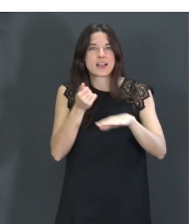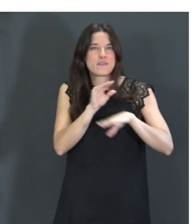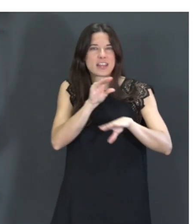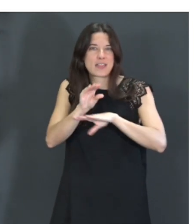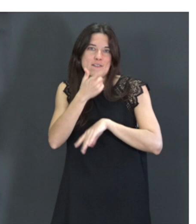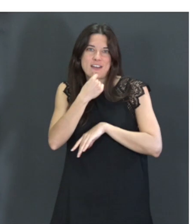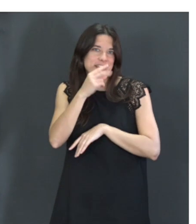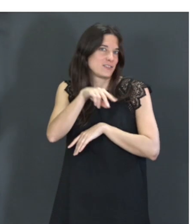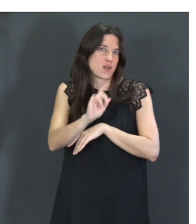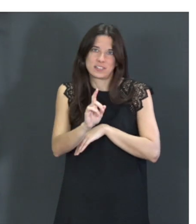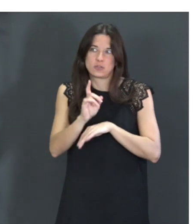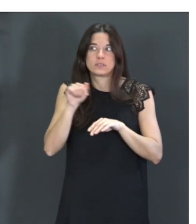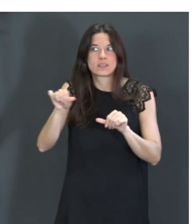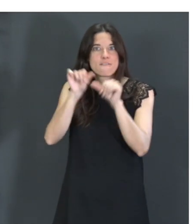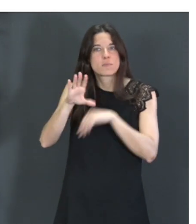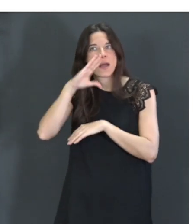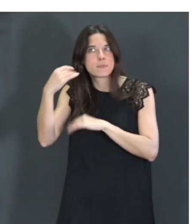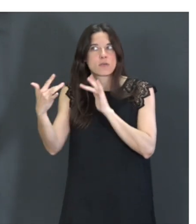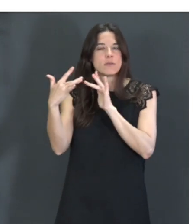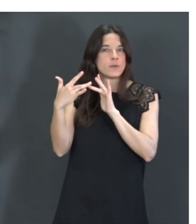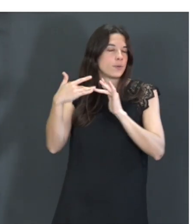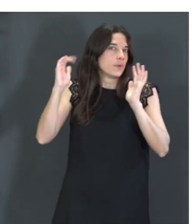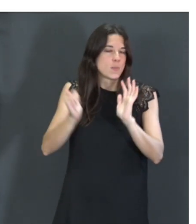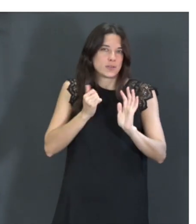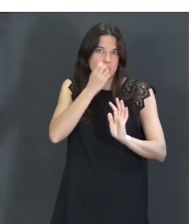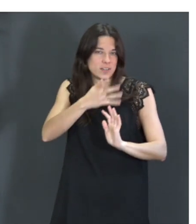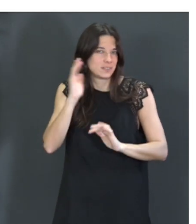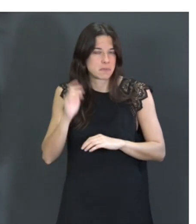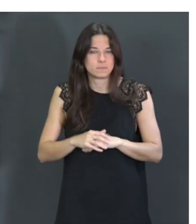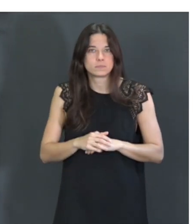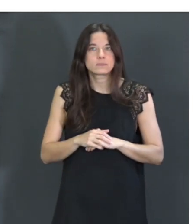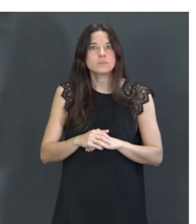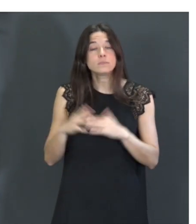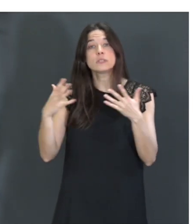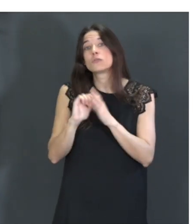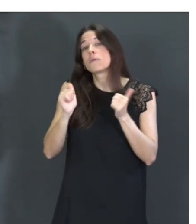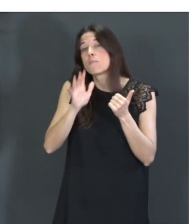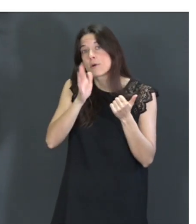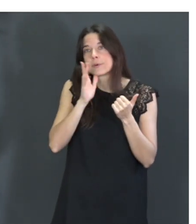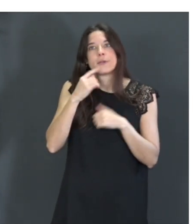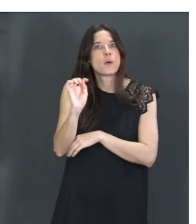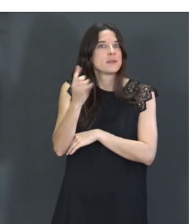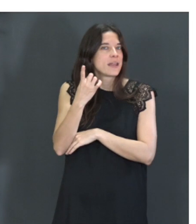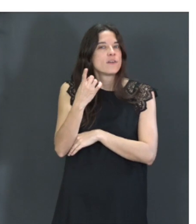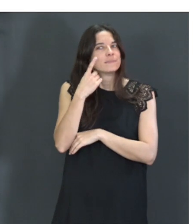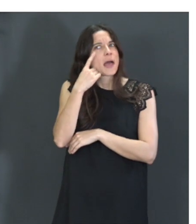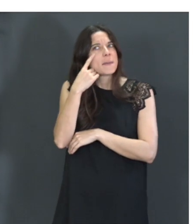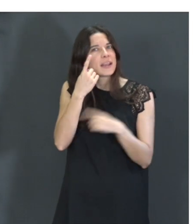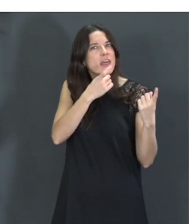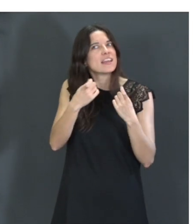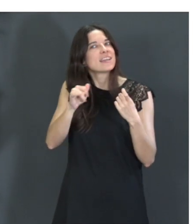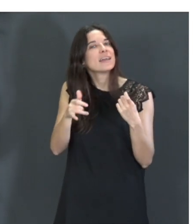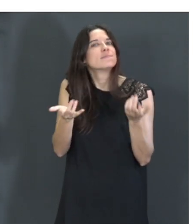manera vimos una oportunidad muy grande. Entonces, bueno, todo empezó pues porque lo primero fue identificar, ¿no? Qué necesidades teníamos